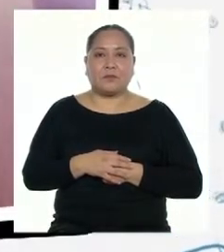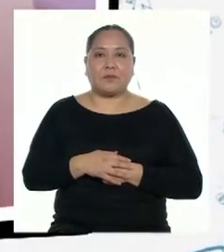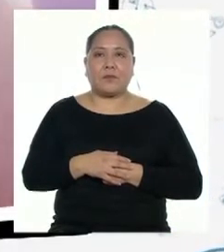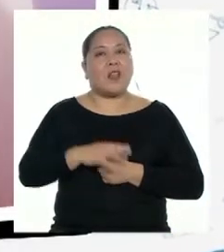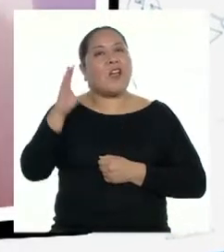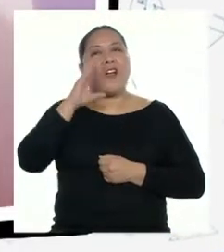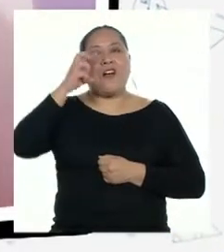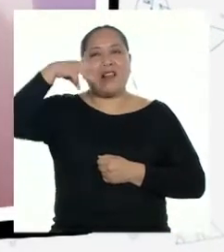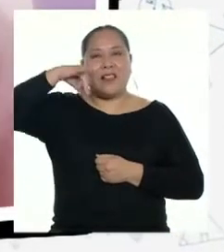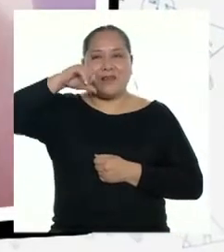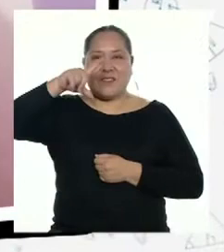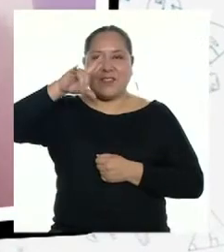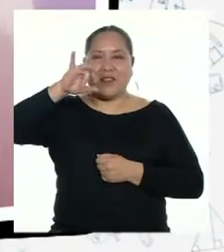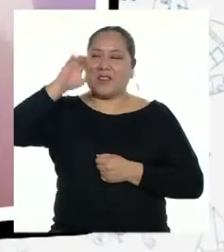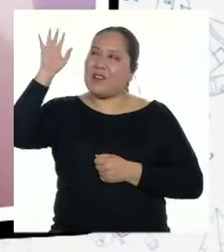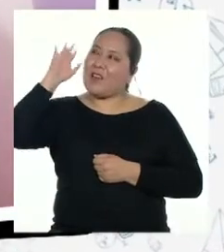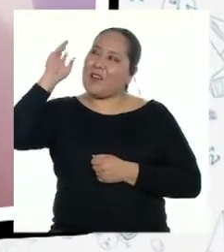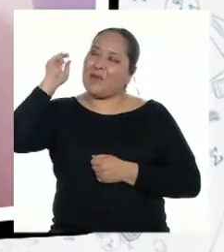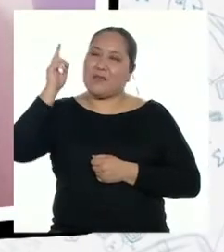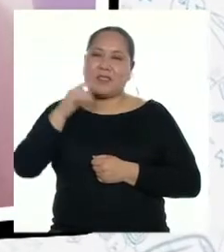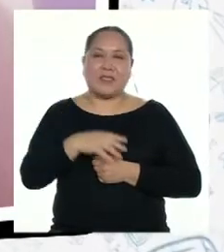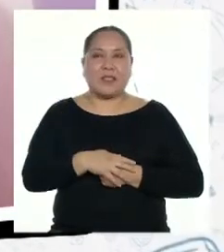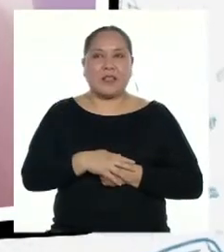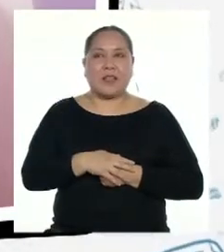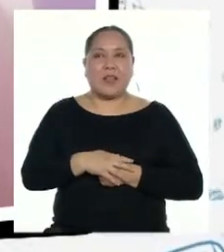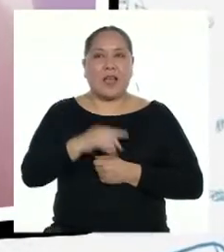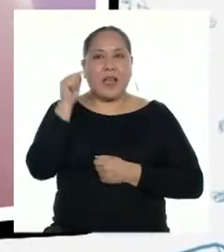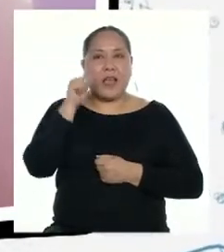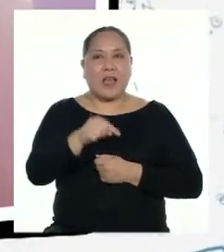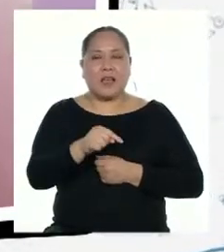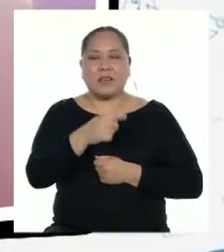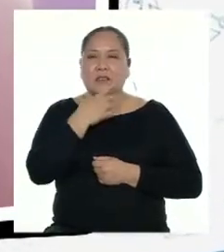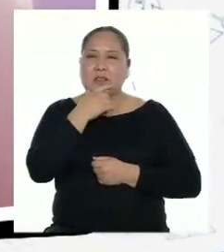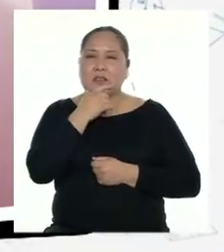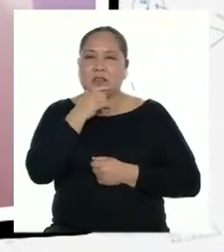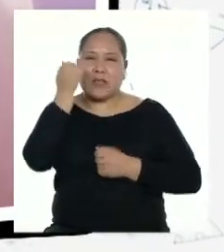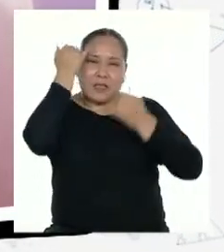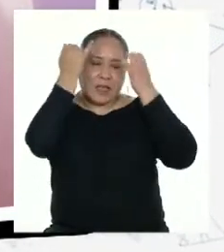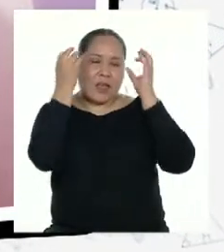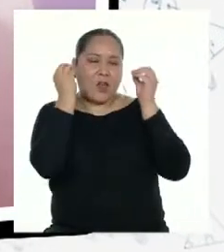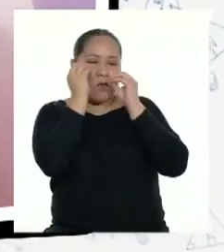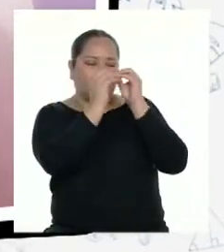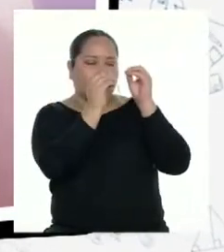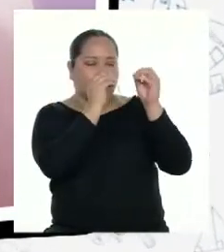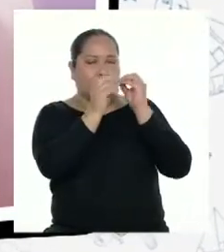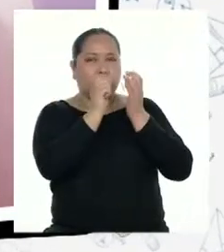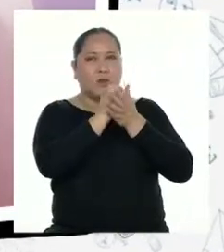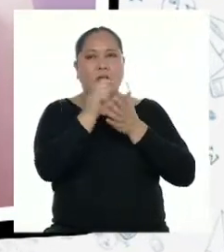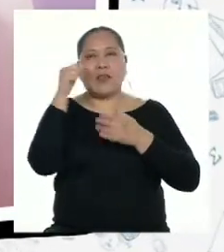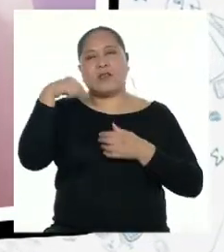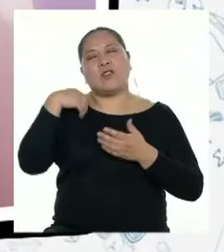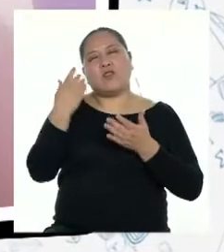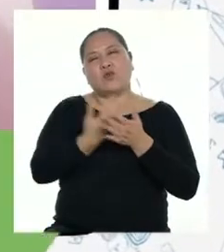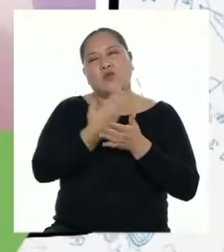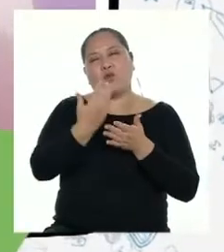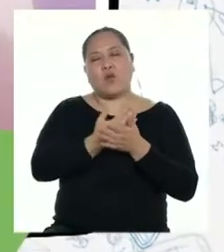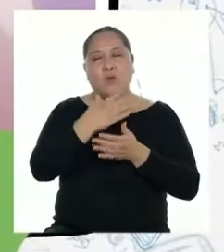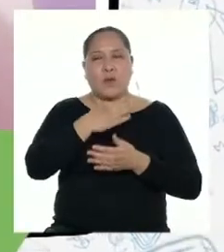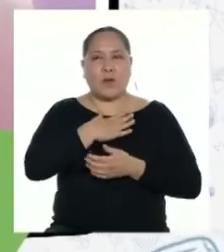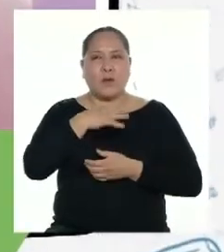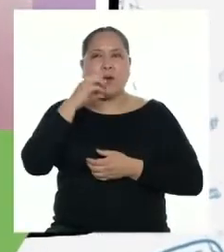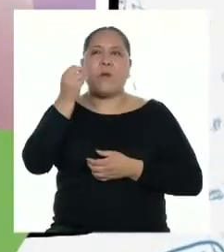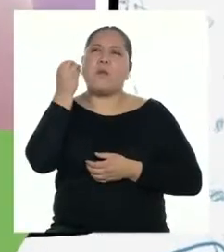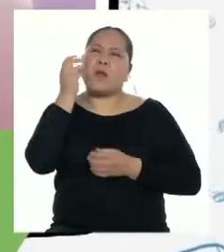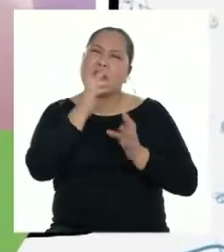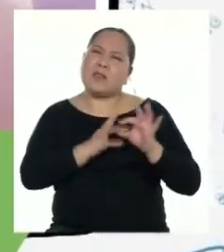Hola Miluska, hola profesora. Esto de los criterios de revisión del texto es algo nuevo para mí. ¿Por qué es